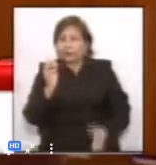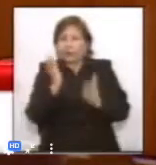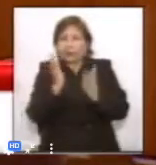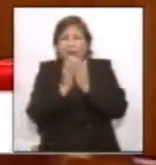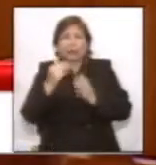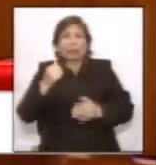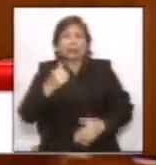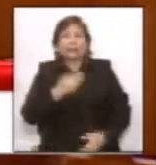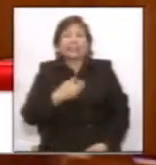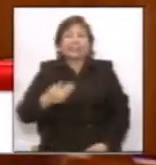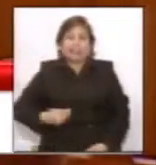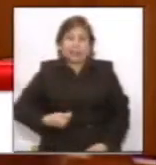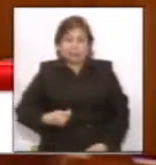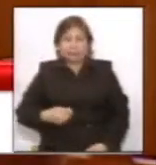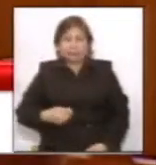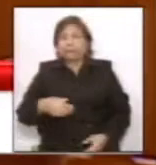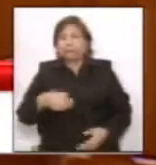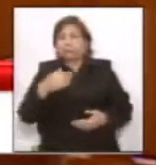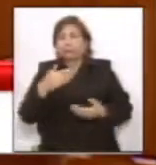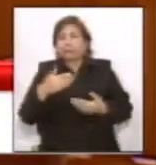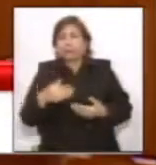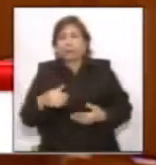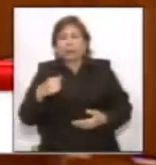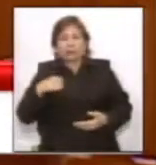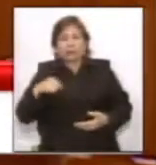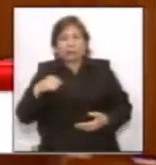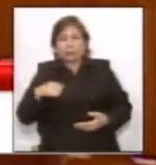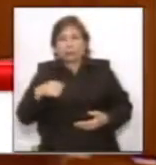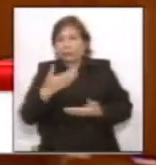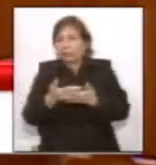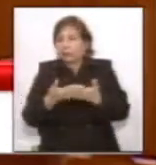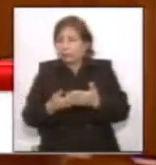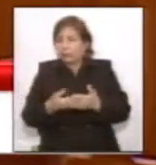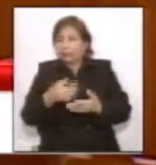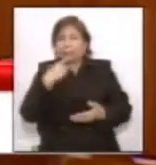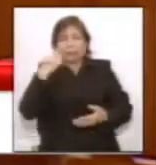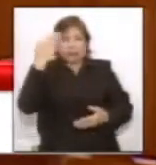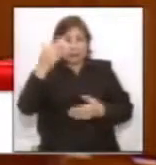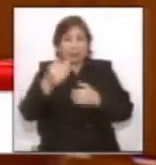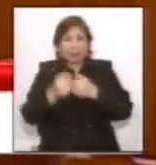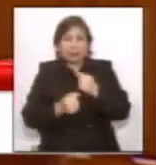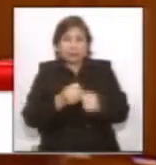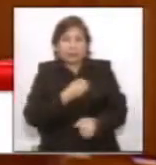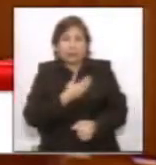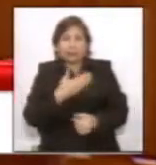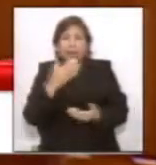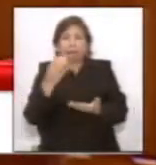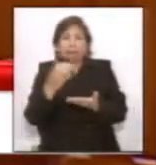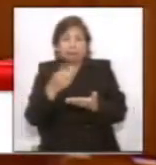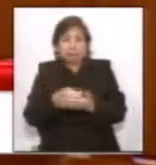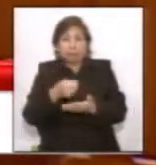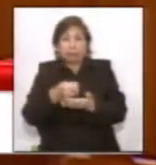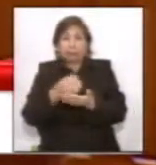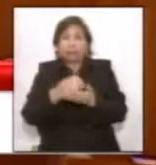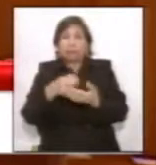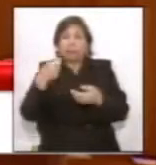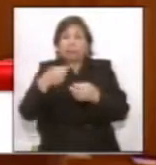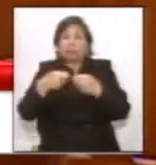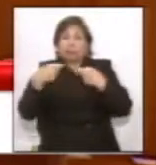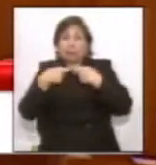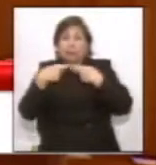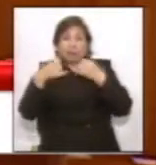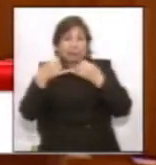escuelas públicas. En el caso de la educación superior, desde mayo del presente año, se ha contratado el servicio de Internet